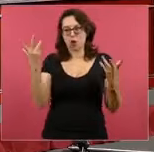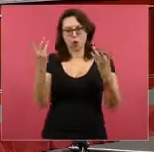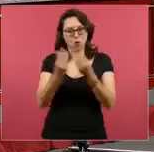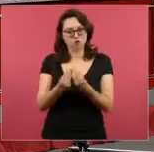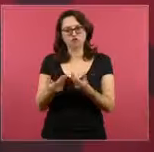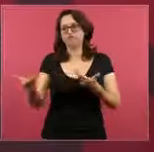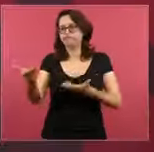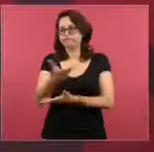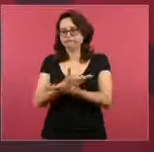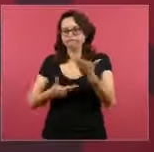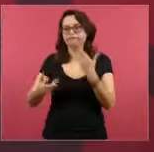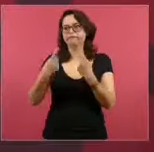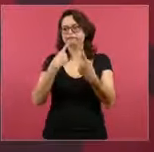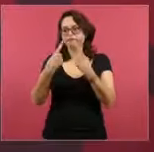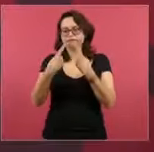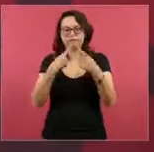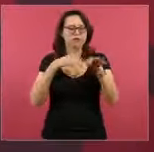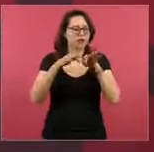estarlo trabajando.